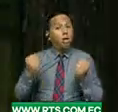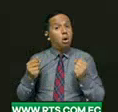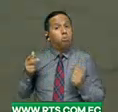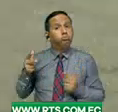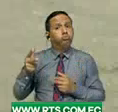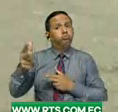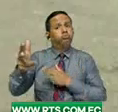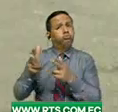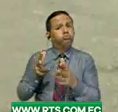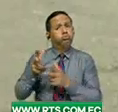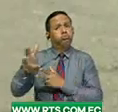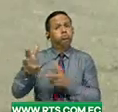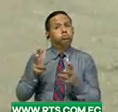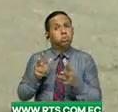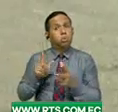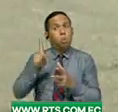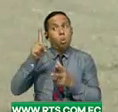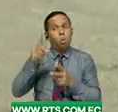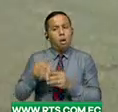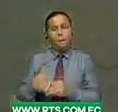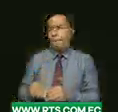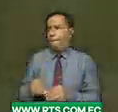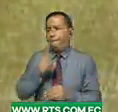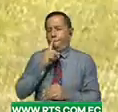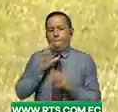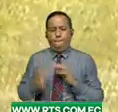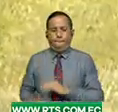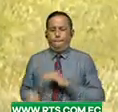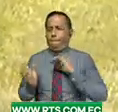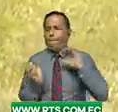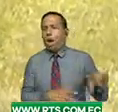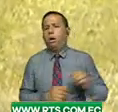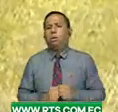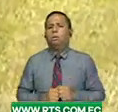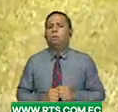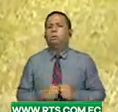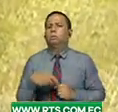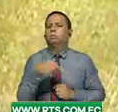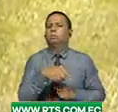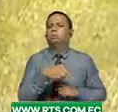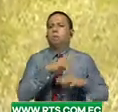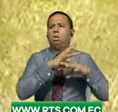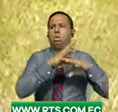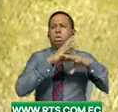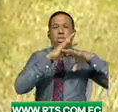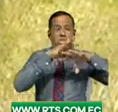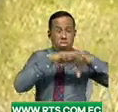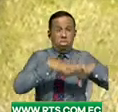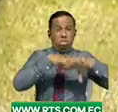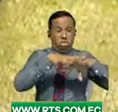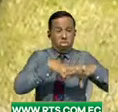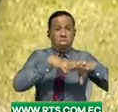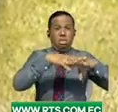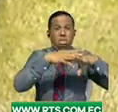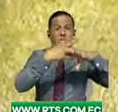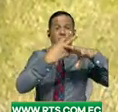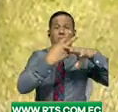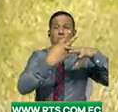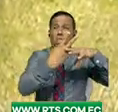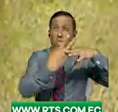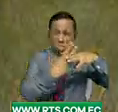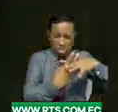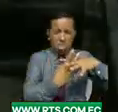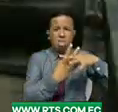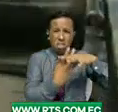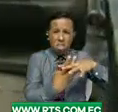abajo. De ahí dejaron a la señora botada ahí. Para que la señora se vaya por ahí, pero solo le entró lo que es la mitad del cuerpo de aquí, de